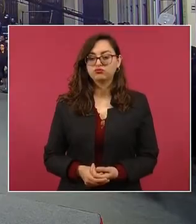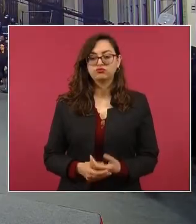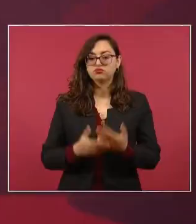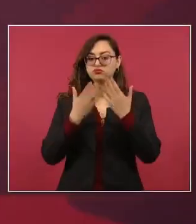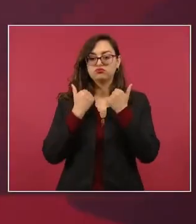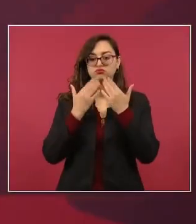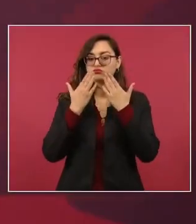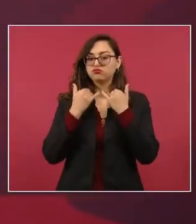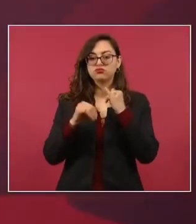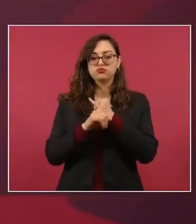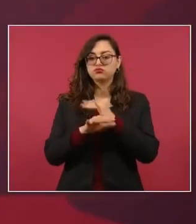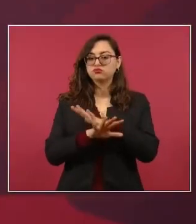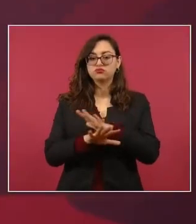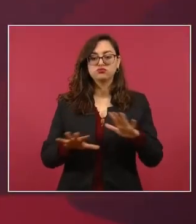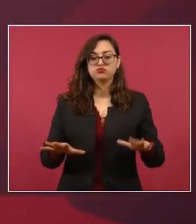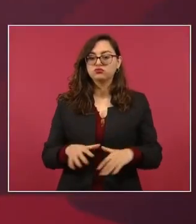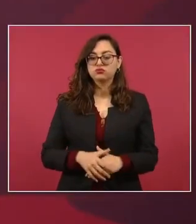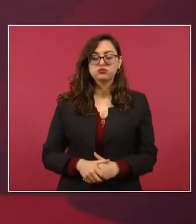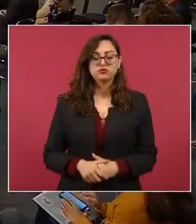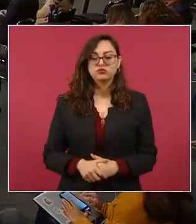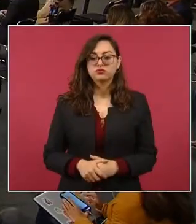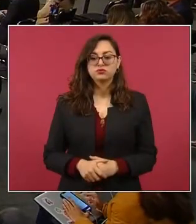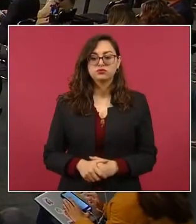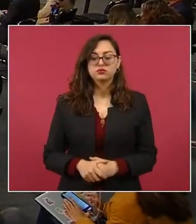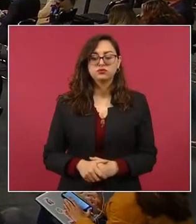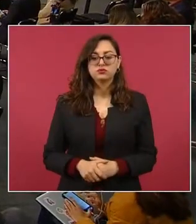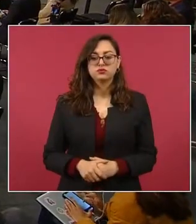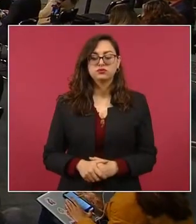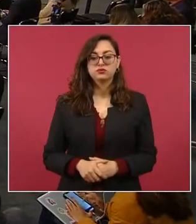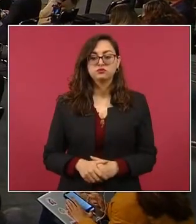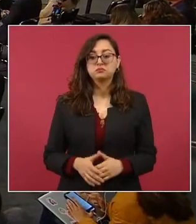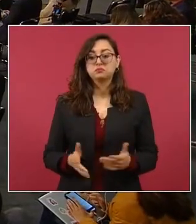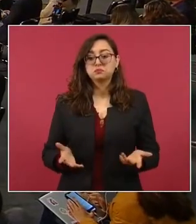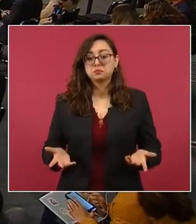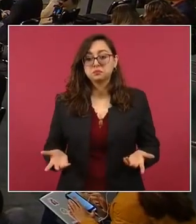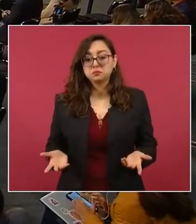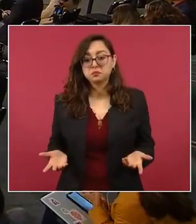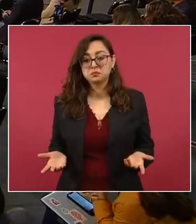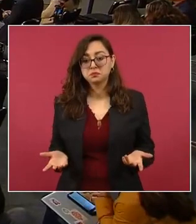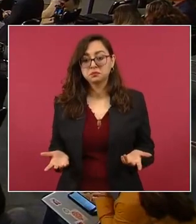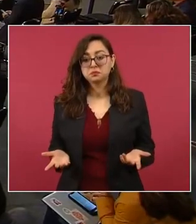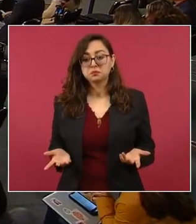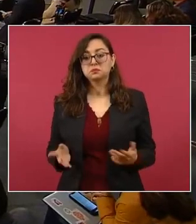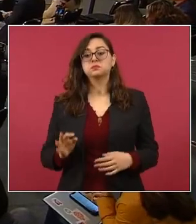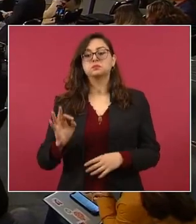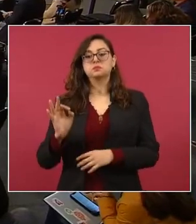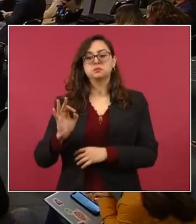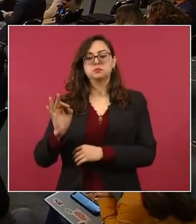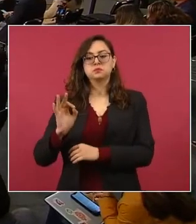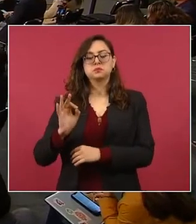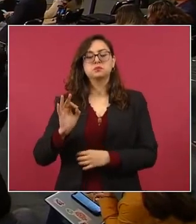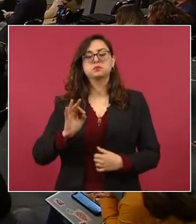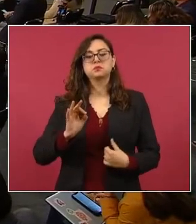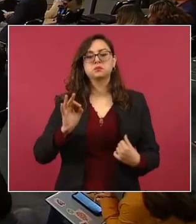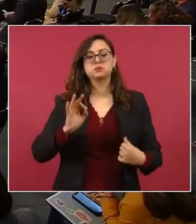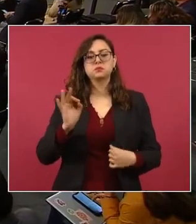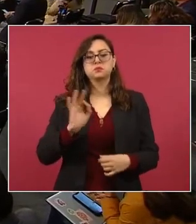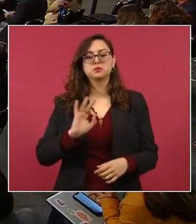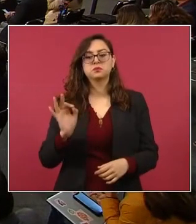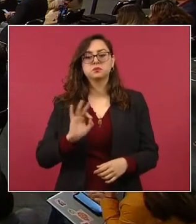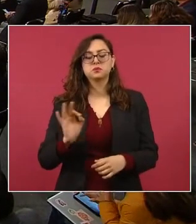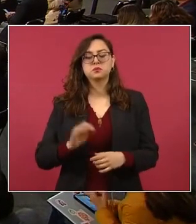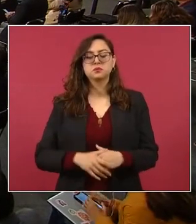el rancho Las Joyitas. Puede ser de en una acción